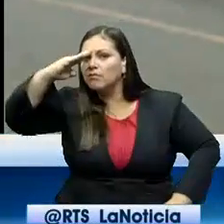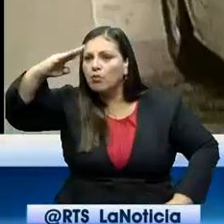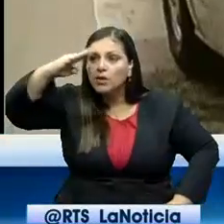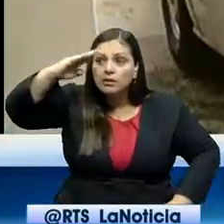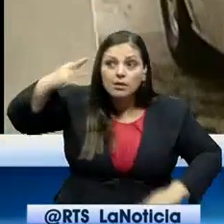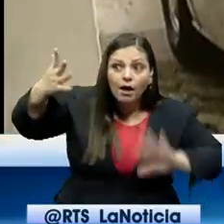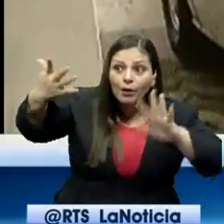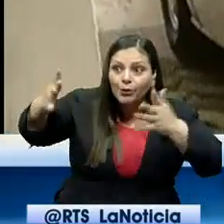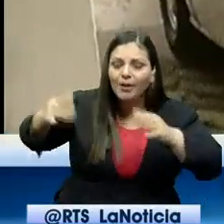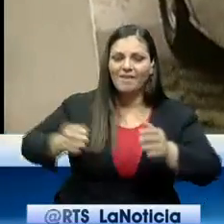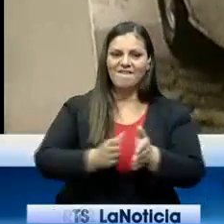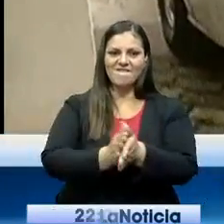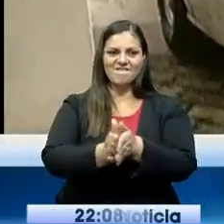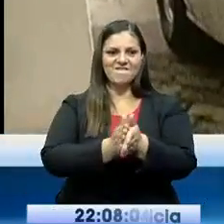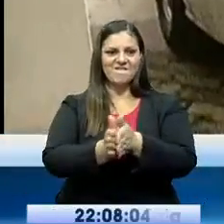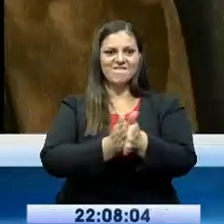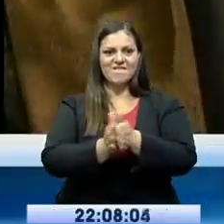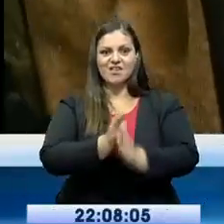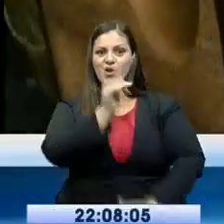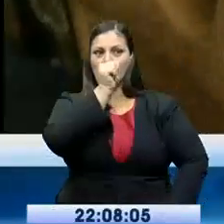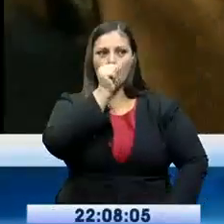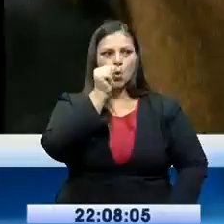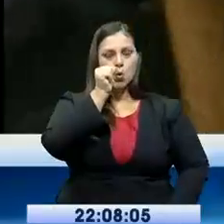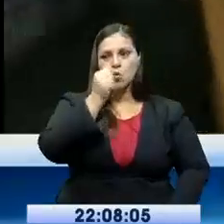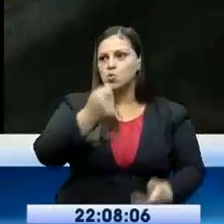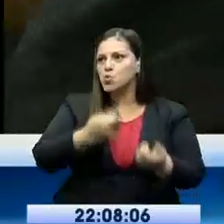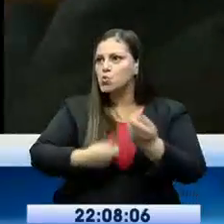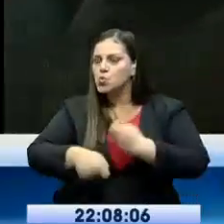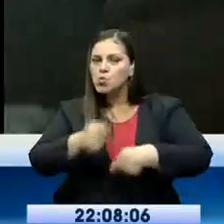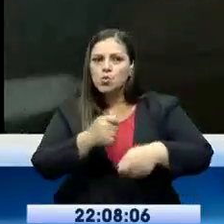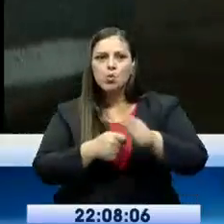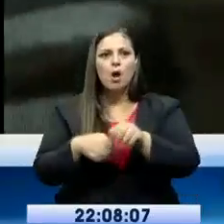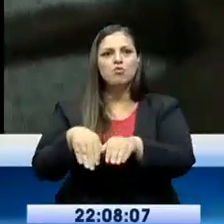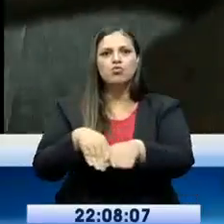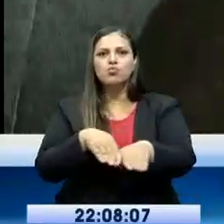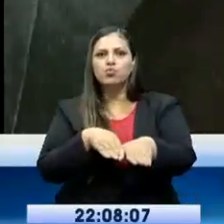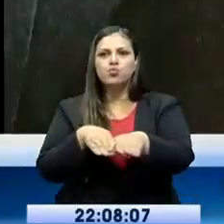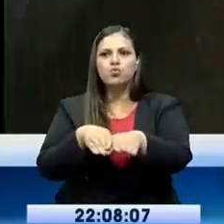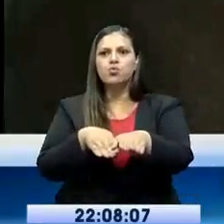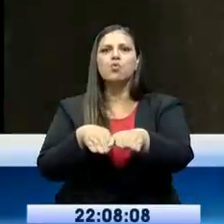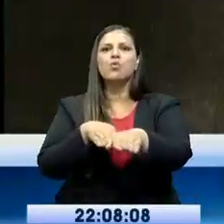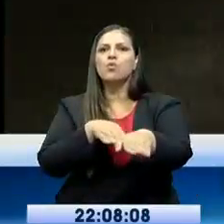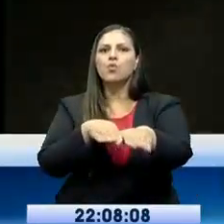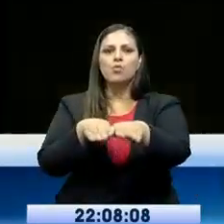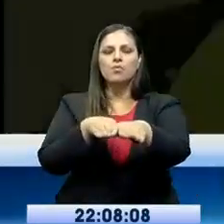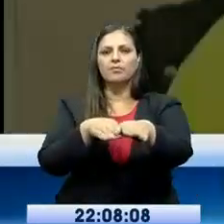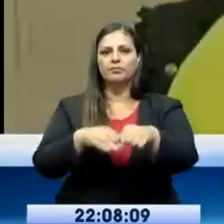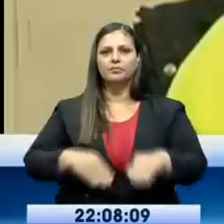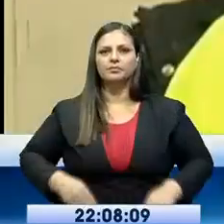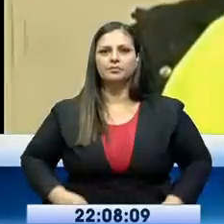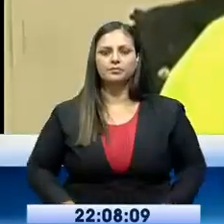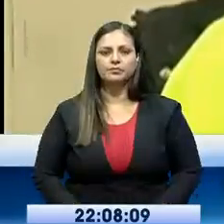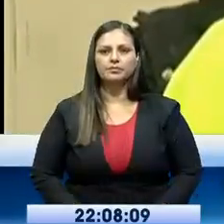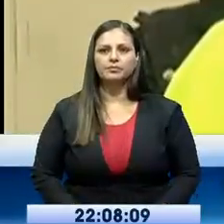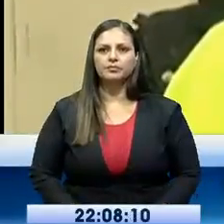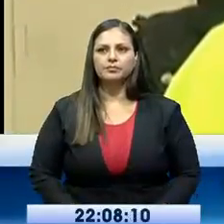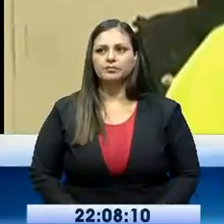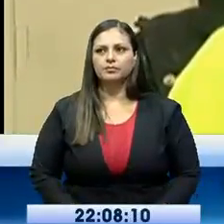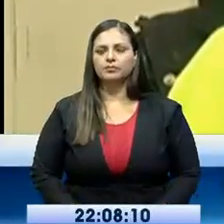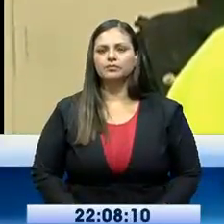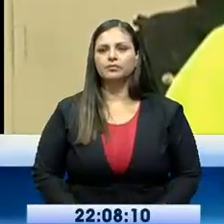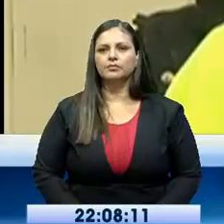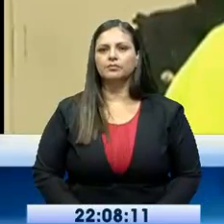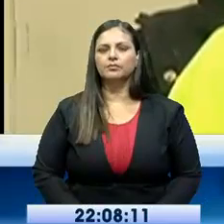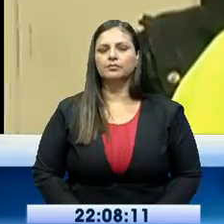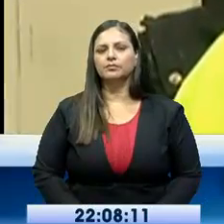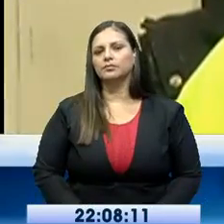uniformada para dar inicio al recorrido de la furgoneta que trasladaba la sustancia. Igualmente se manejaba la hipótesis